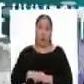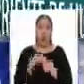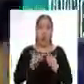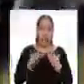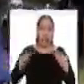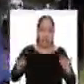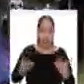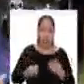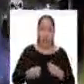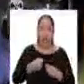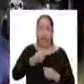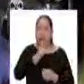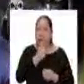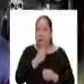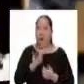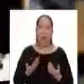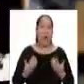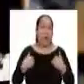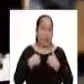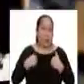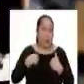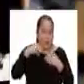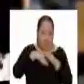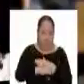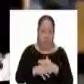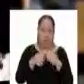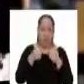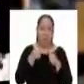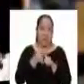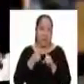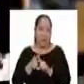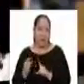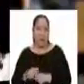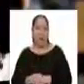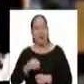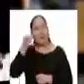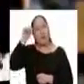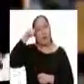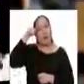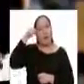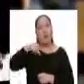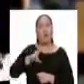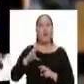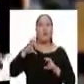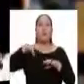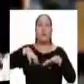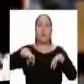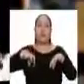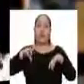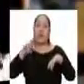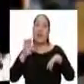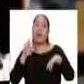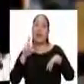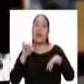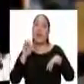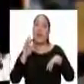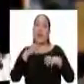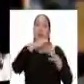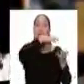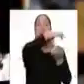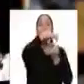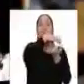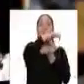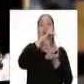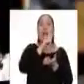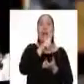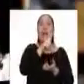mundo. Recuerda que la diversidad de paisajes del Perú está asociada a dos elementos, al relieve y al clima. La